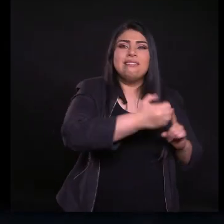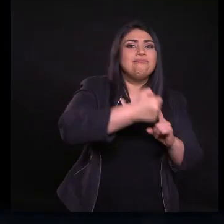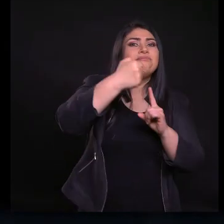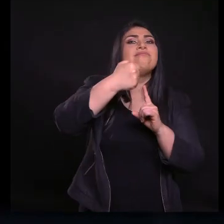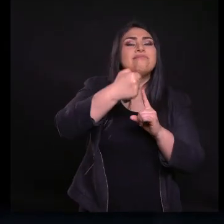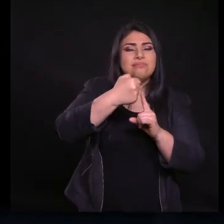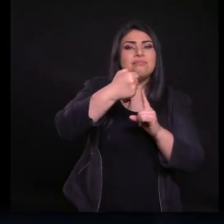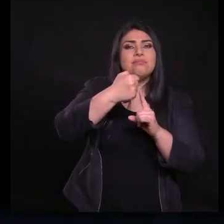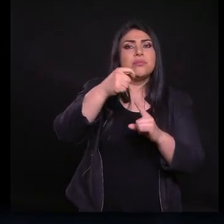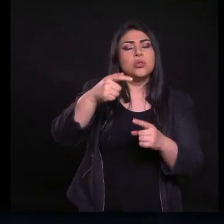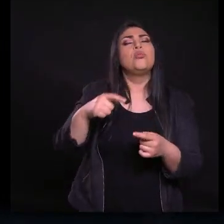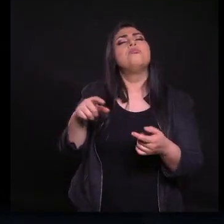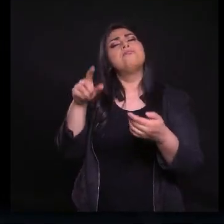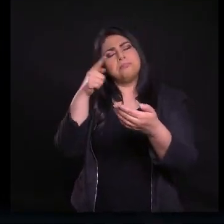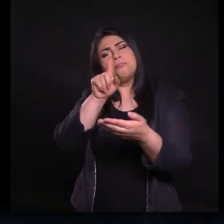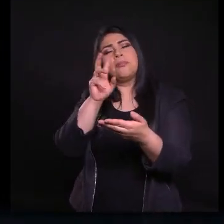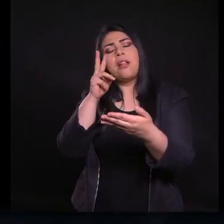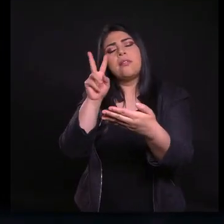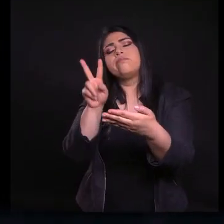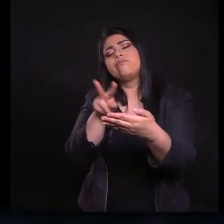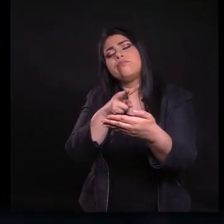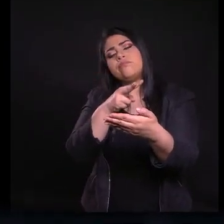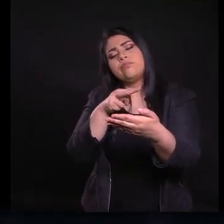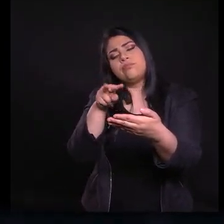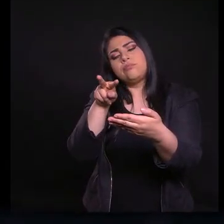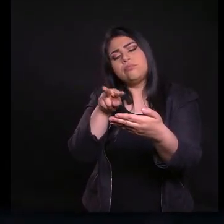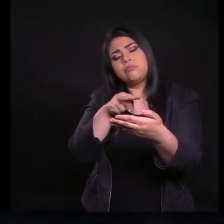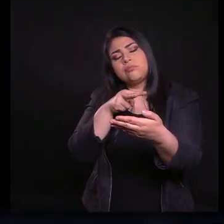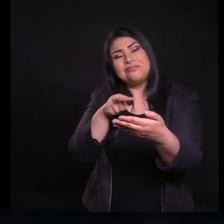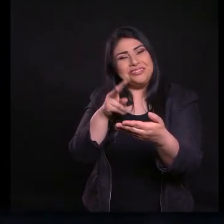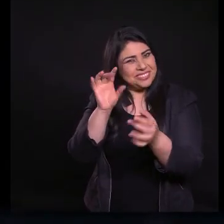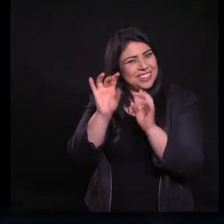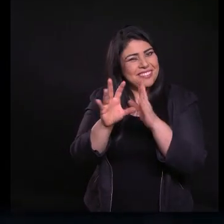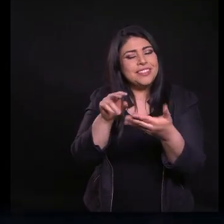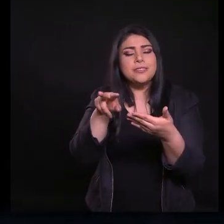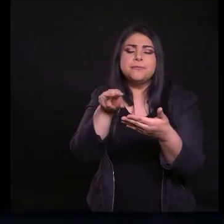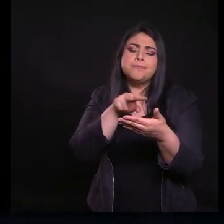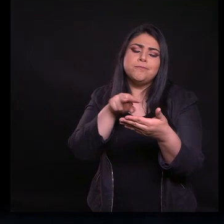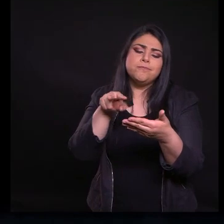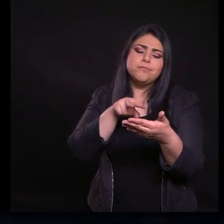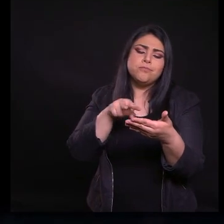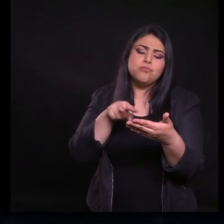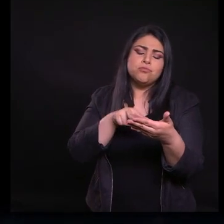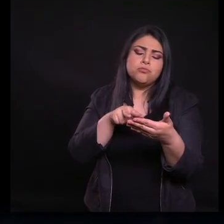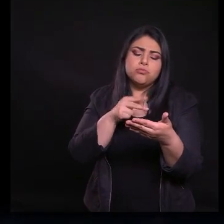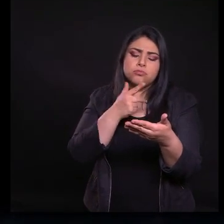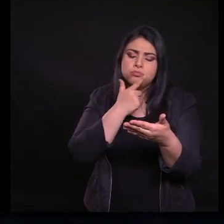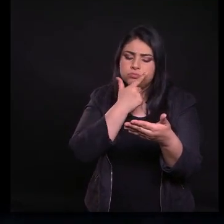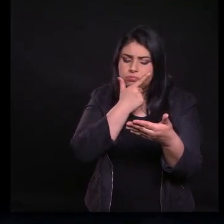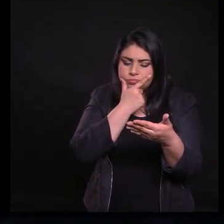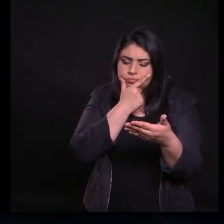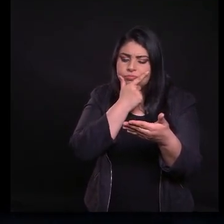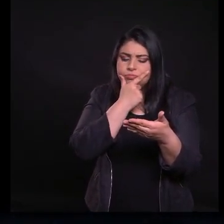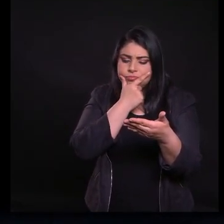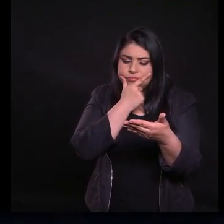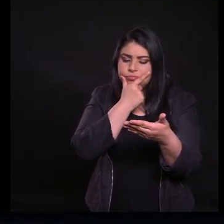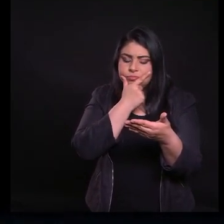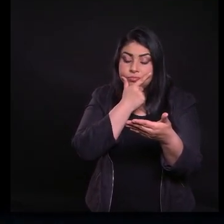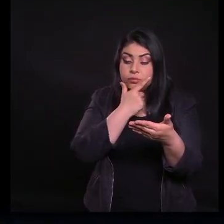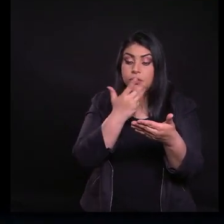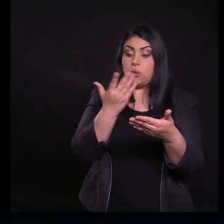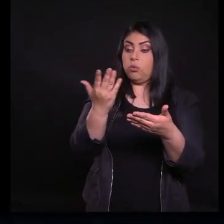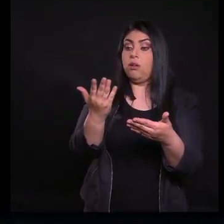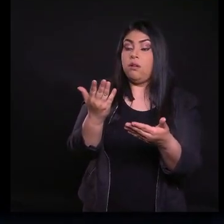palabra del señor te has topado con algunos momentos o has leído algunos momentos mejor dicho donde de repente aparece